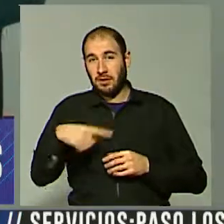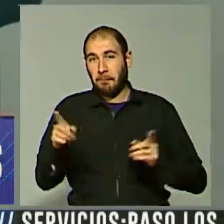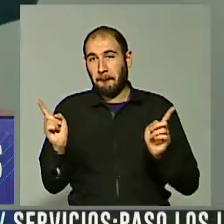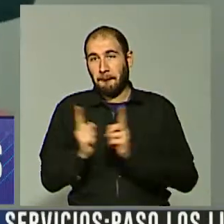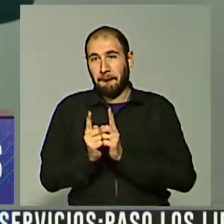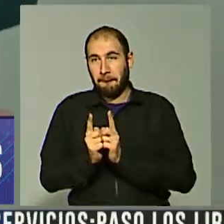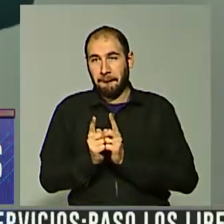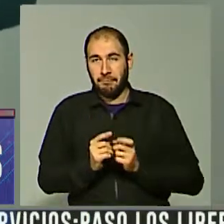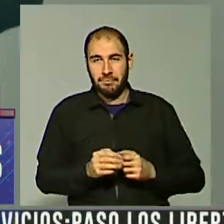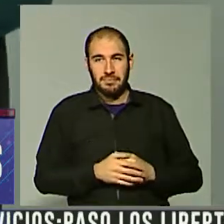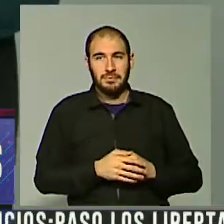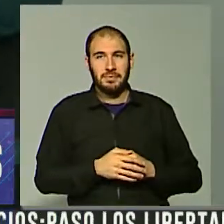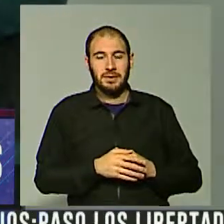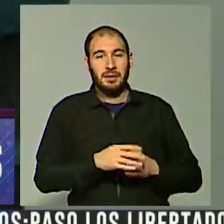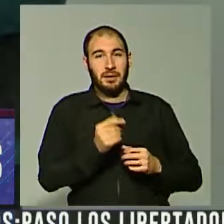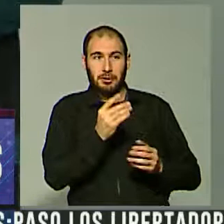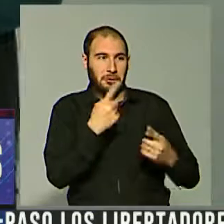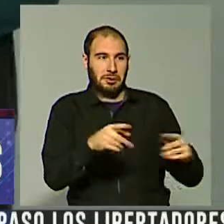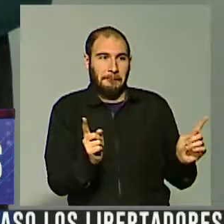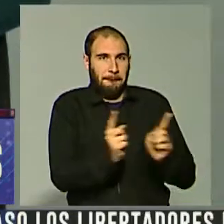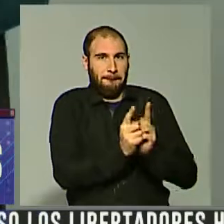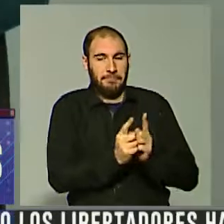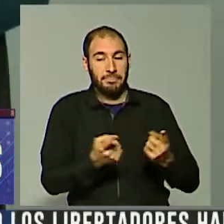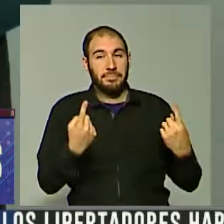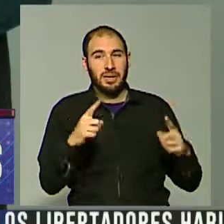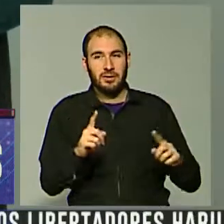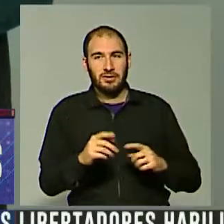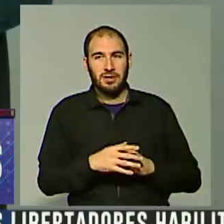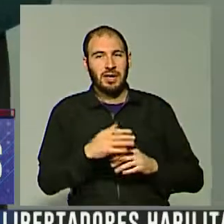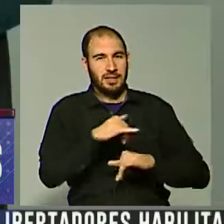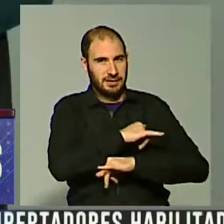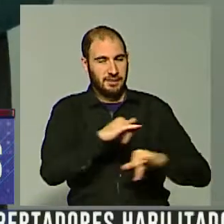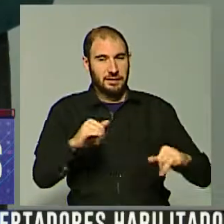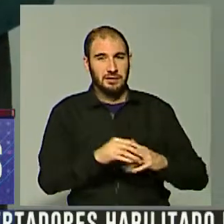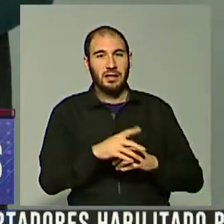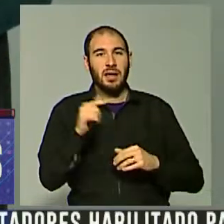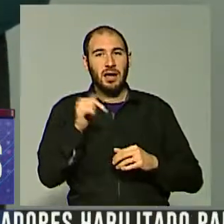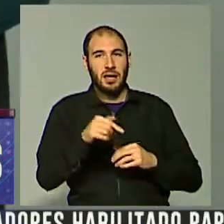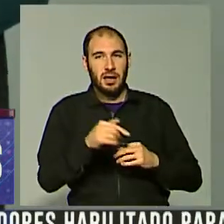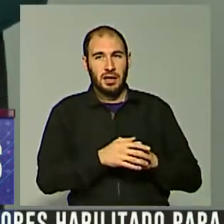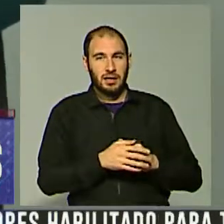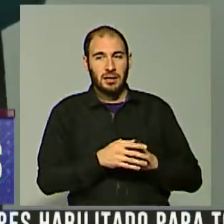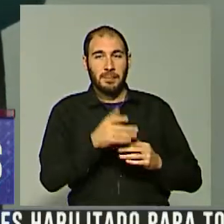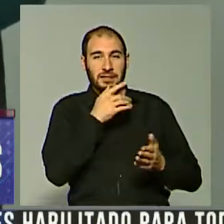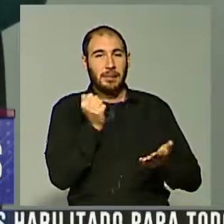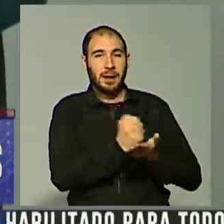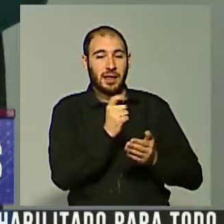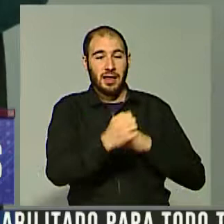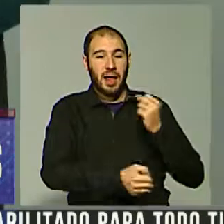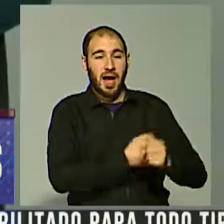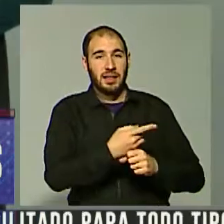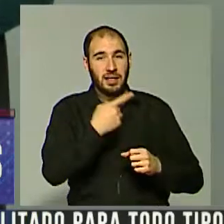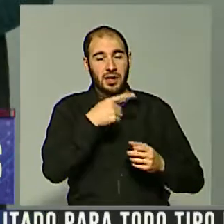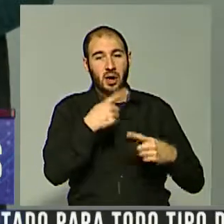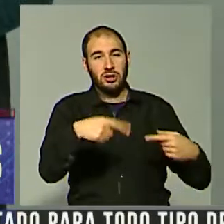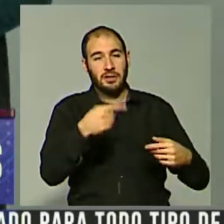Dijo mucho. No agregó, exintendente Lobos, ¿no? No agregó mucho, pero sí dio a entender de que va a ser silencio estampa, por lo menos hasta que se definan algunas